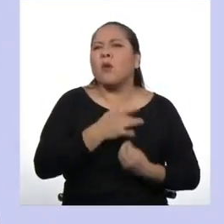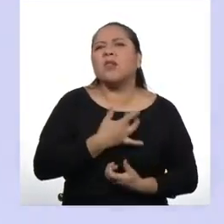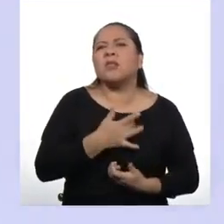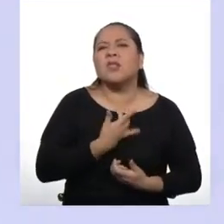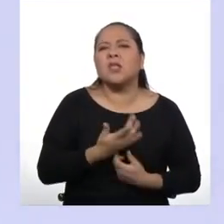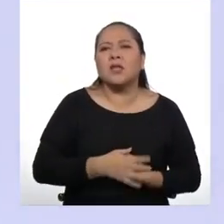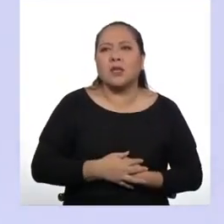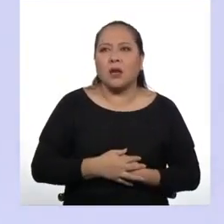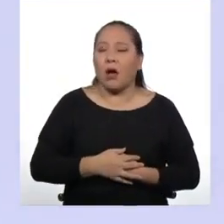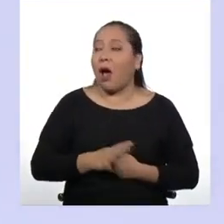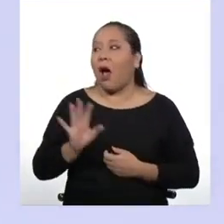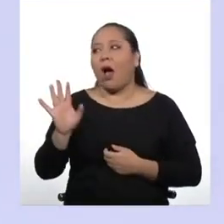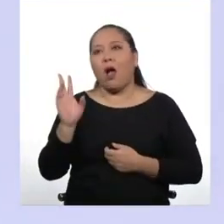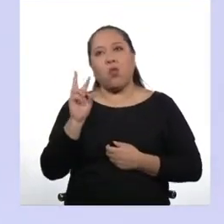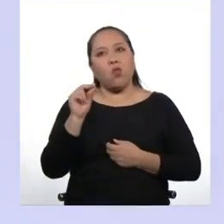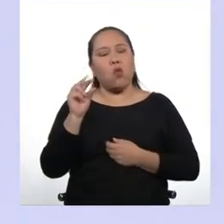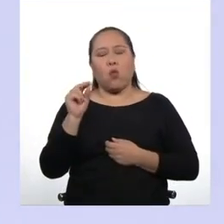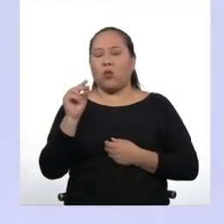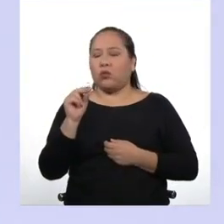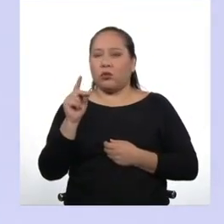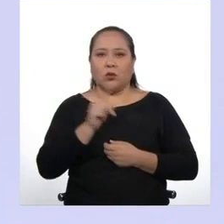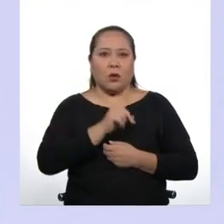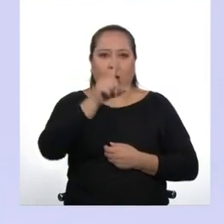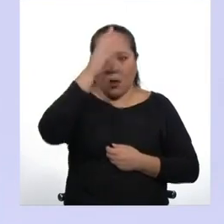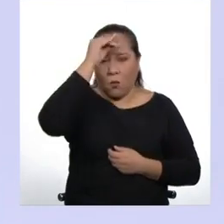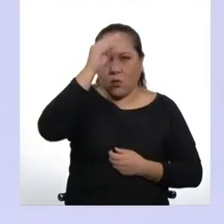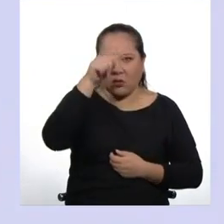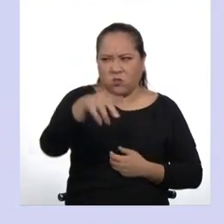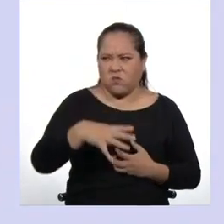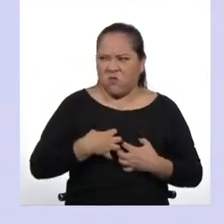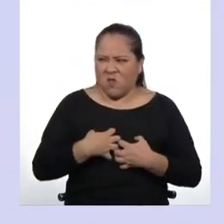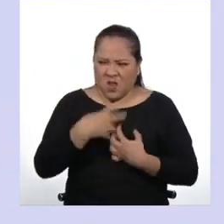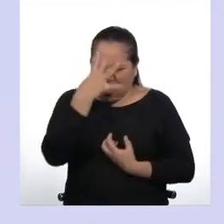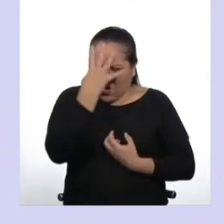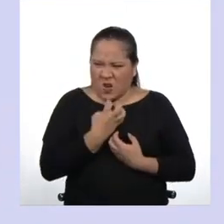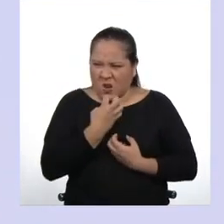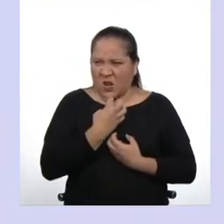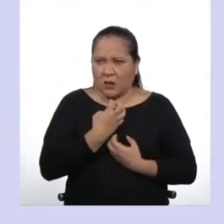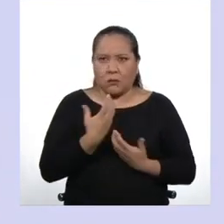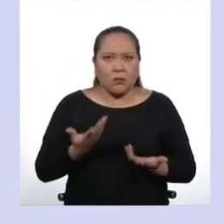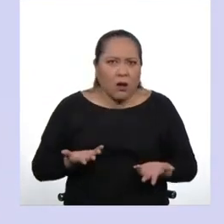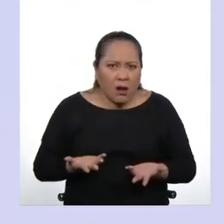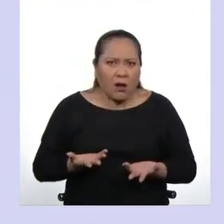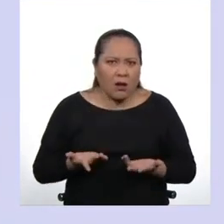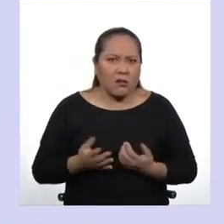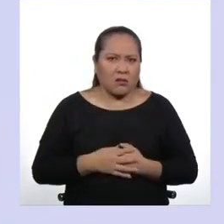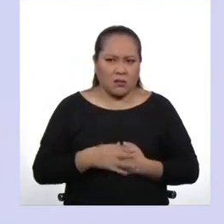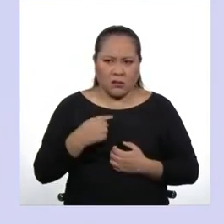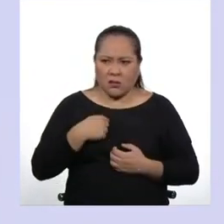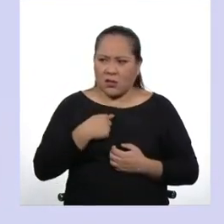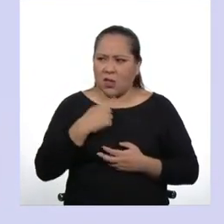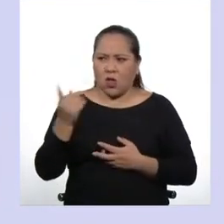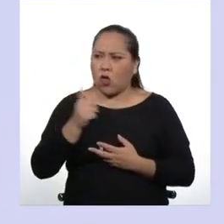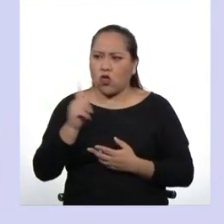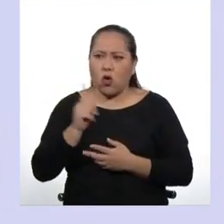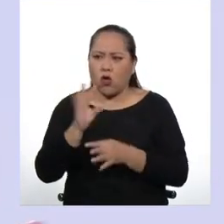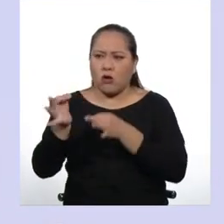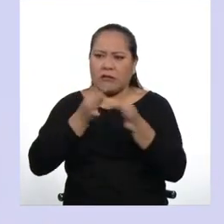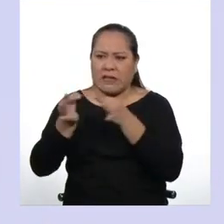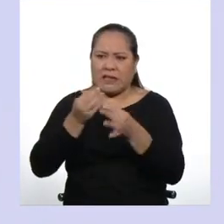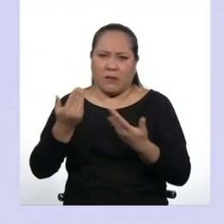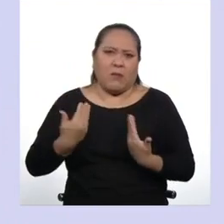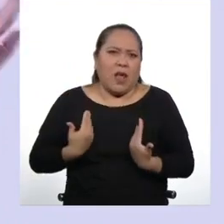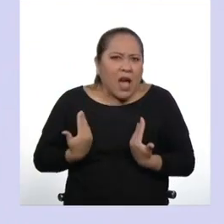sentirías? Ah, no, profesora. Creo que algunos chicos y chicas sentirían mucho enojo. Bueno, ¿quién no, no? Si no nos dan una explicación, cualquiera